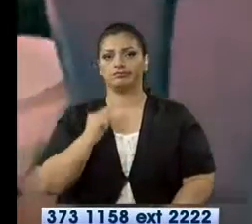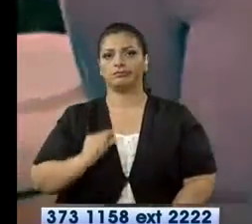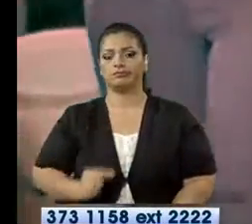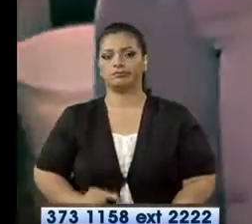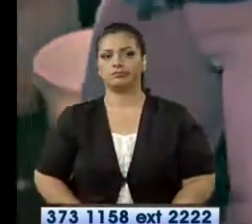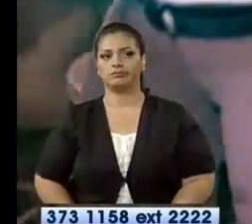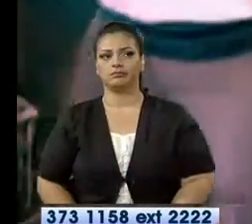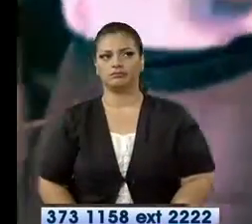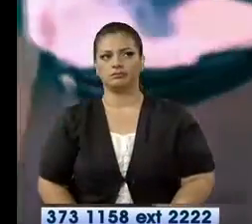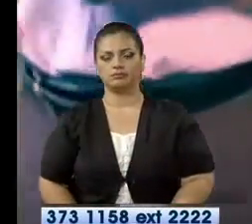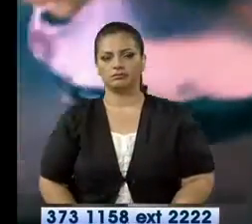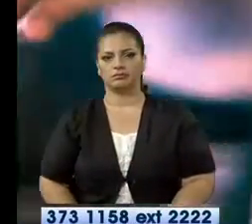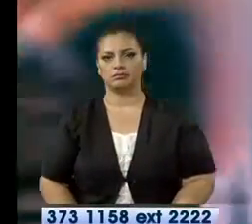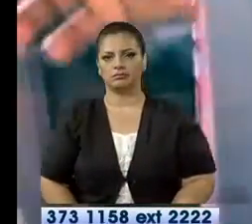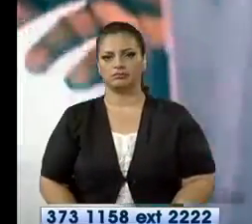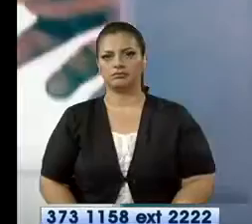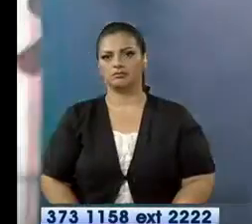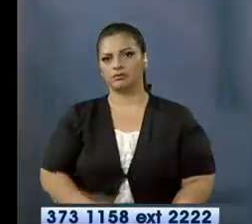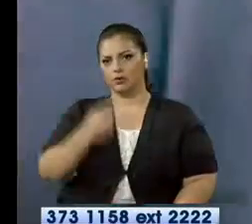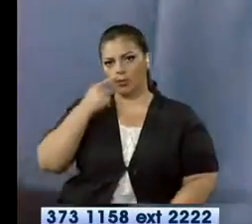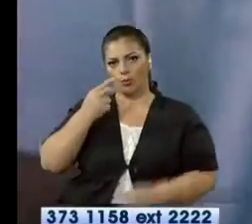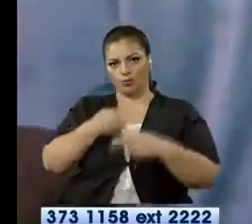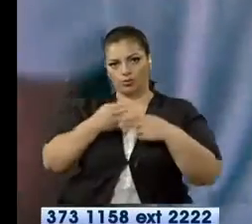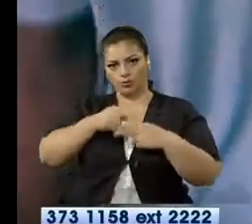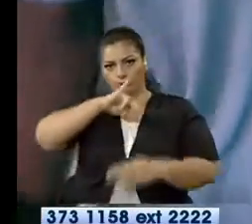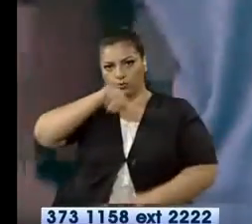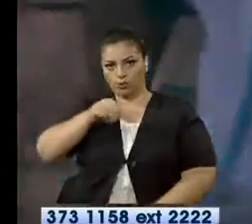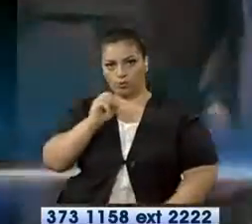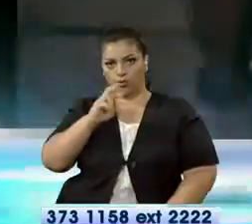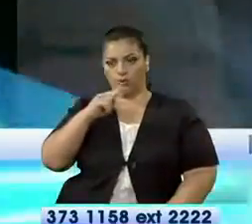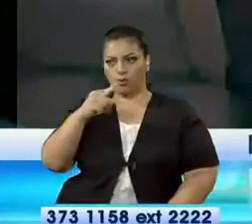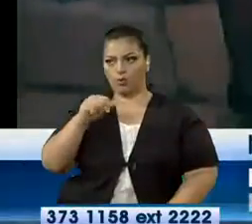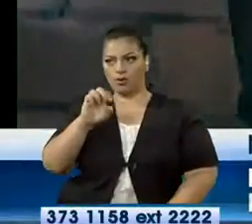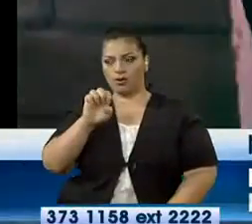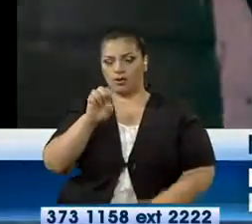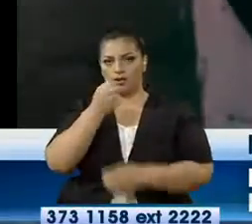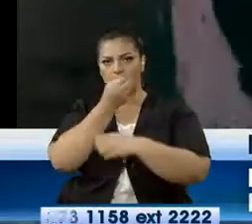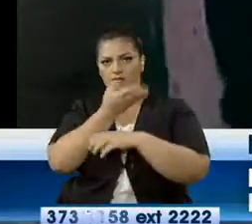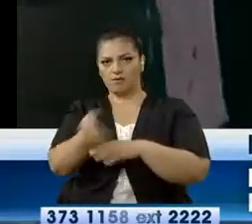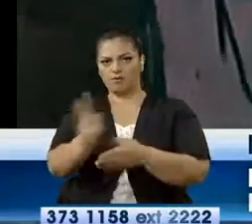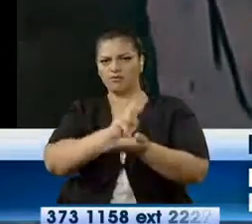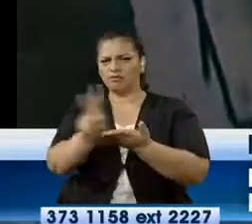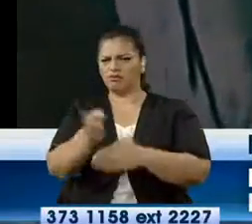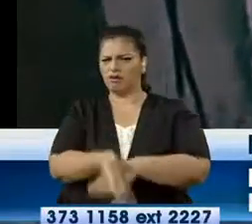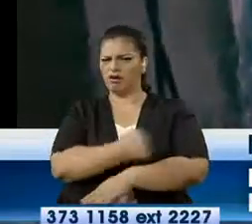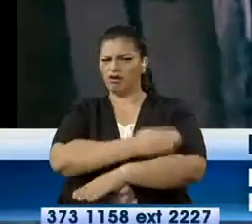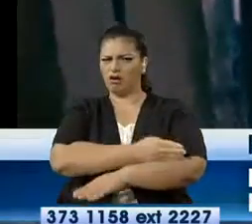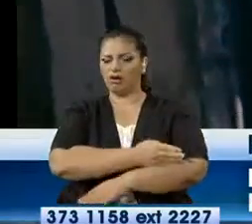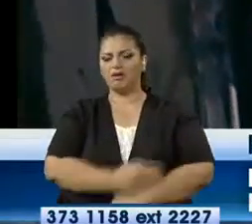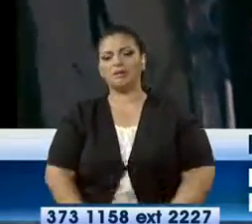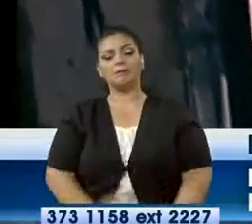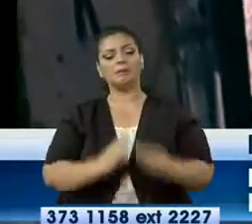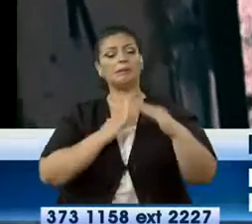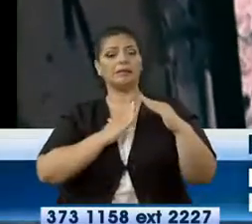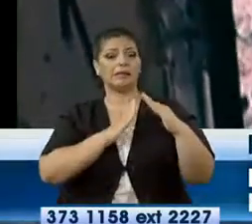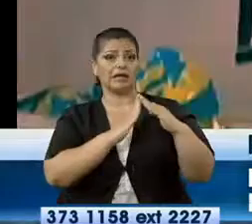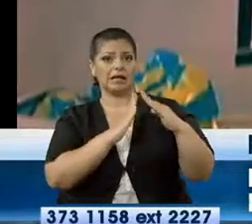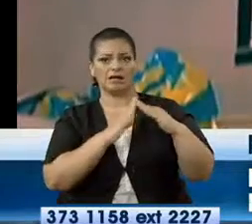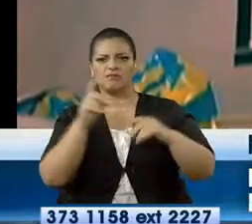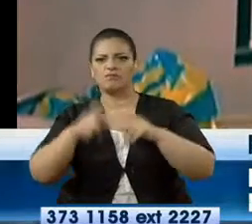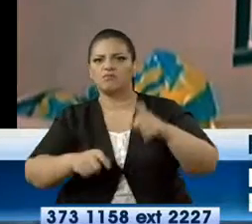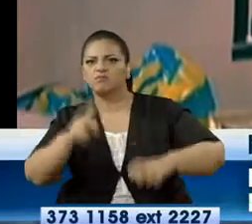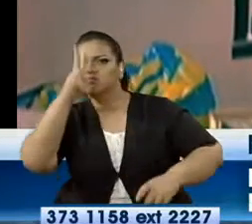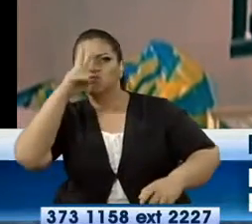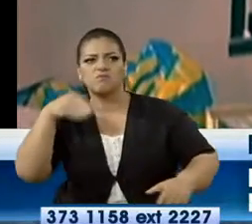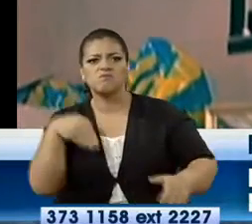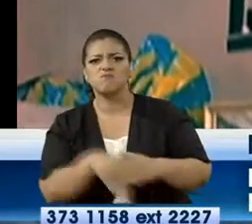Sumamente preocupado se encuentra Jorge, como lo llamaremos, pues asegura que hace dos semanas antisociales ingresaron a su casa y se le